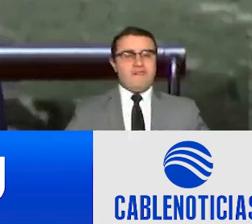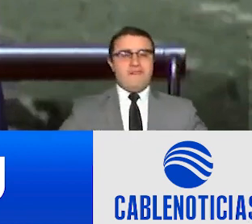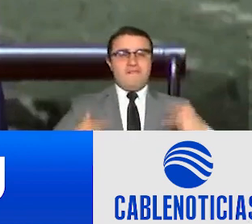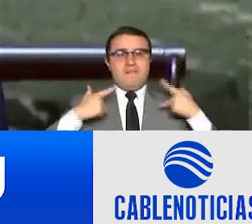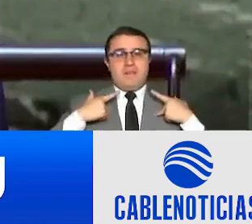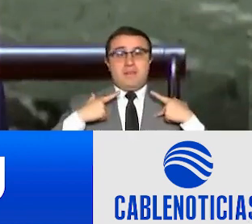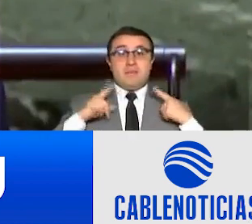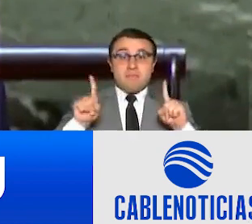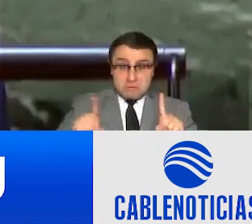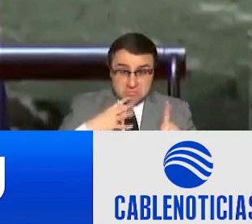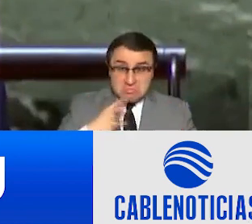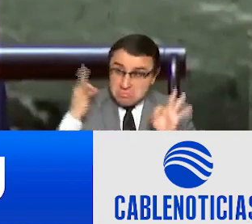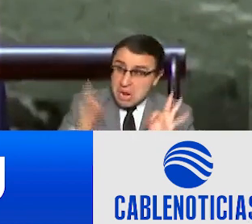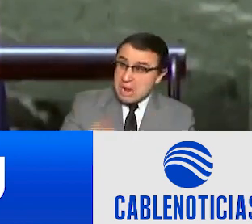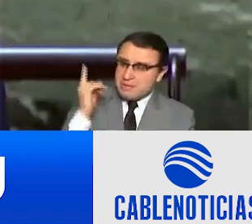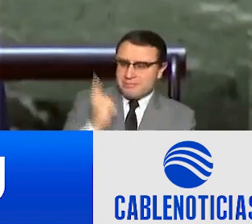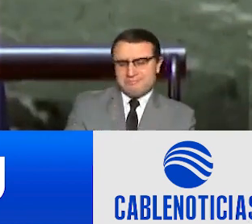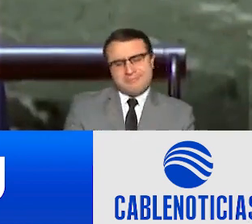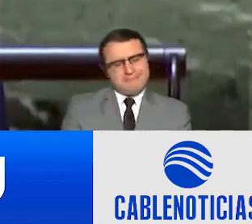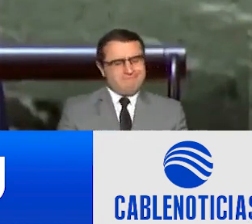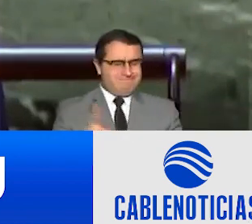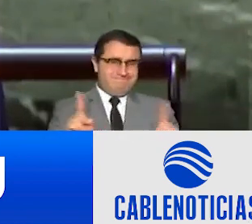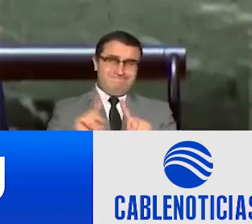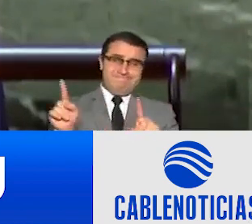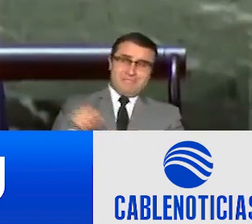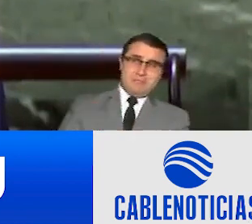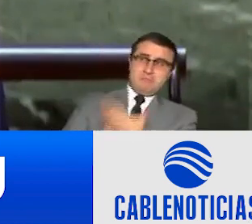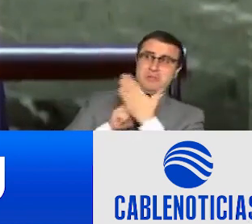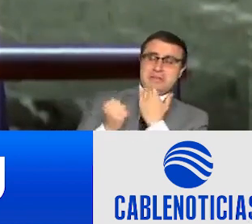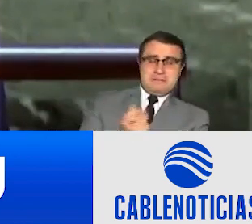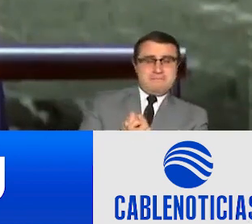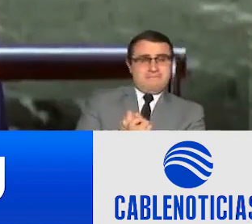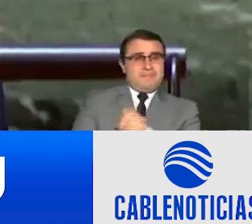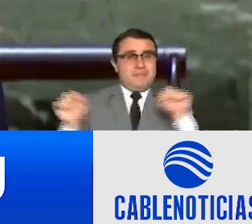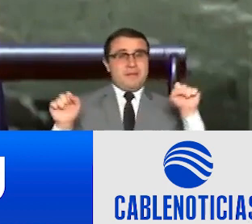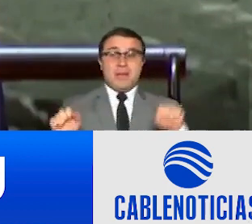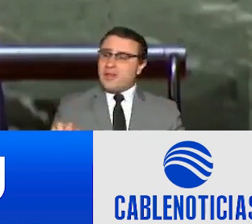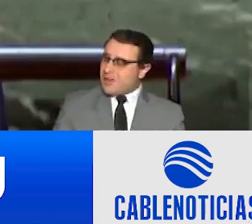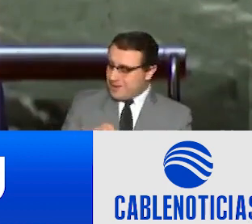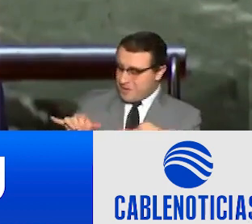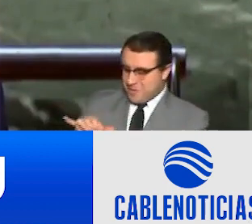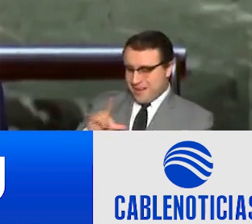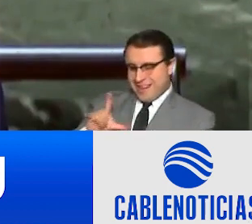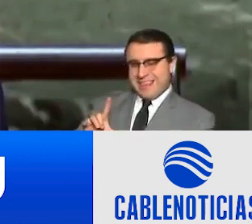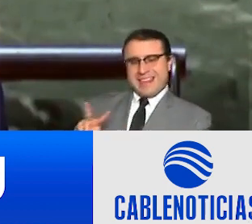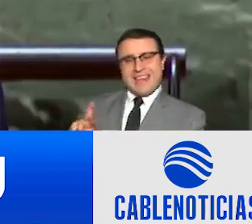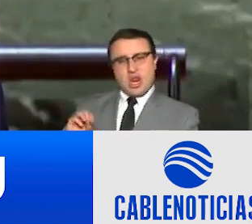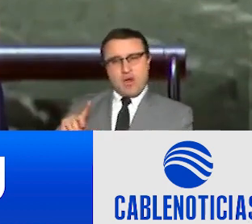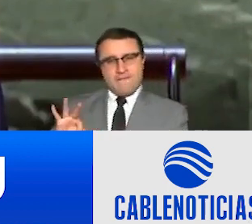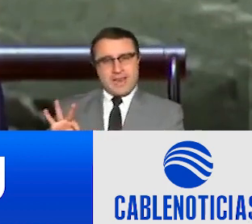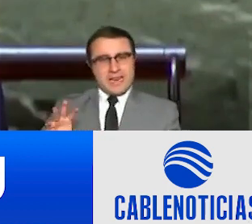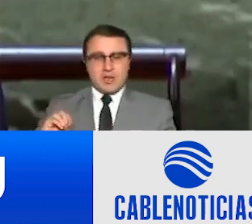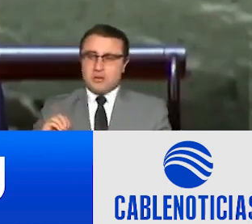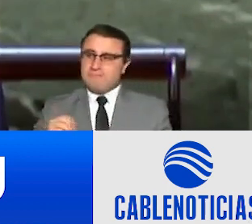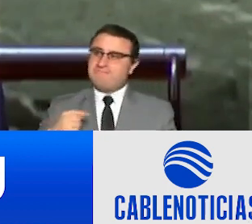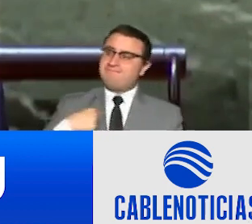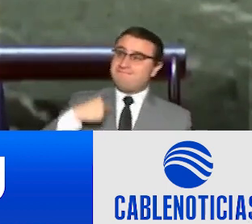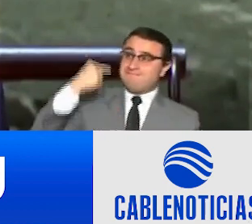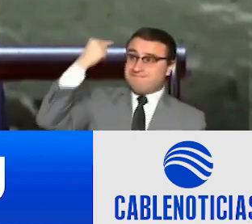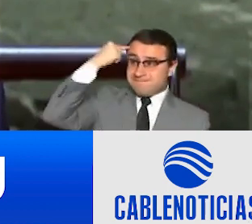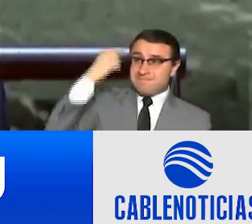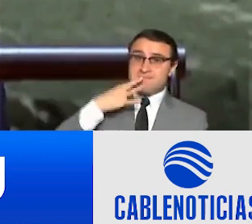imposible prácticamente. Cada vez más, como Roberto Covarría, pienso que por aquí perdemos el